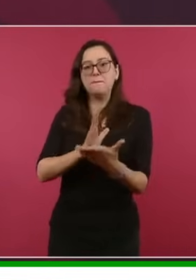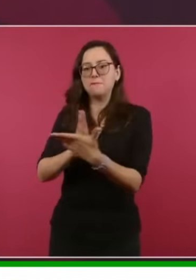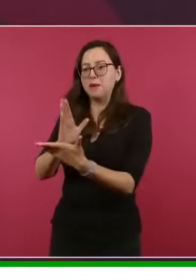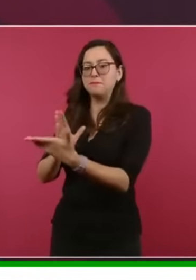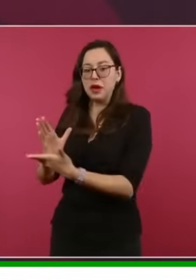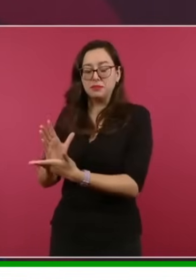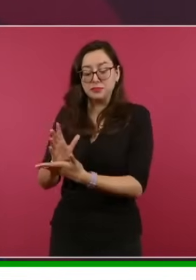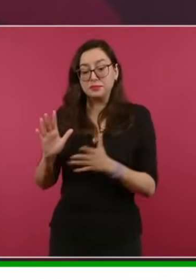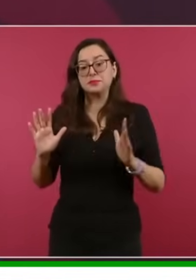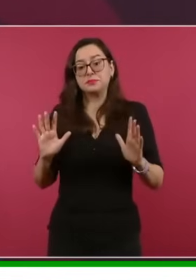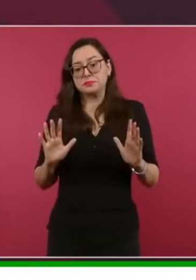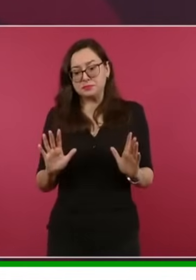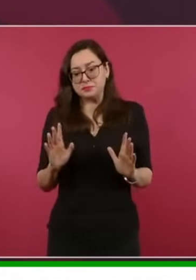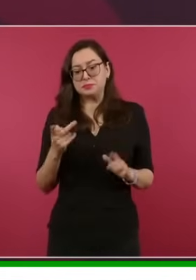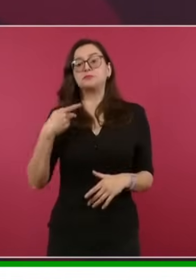Pero